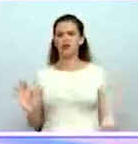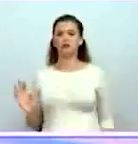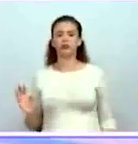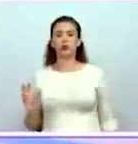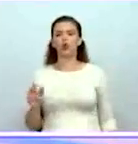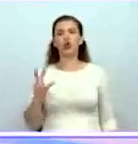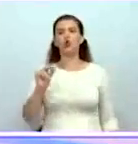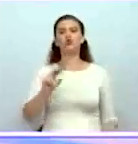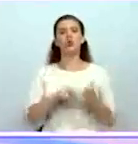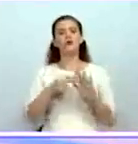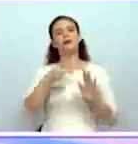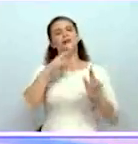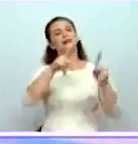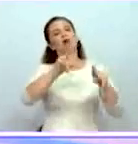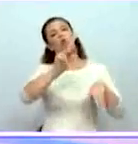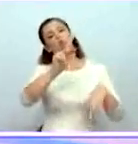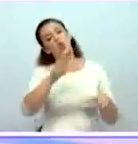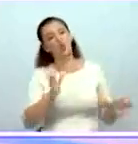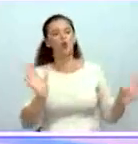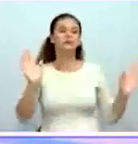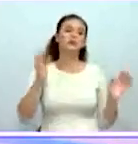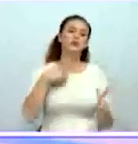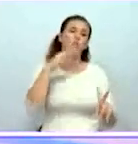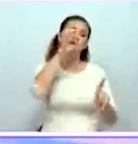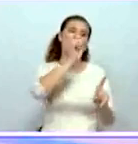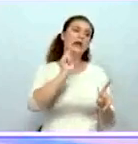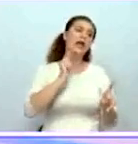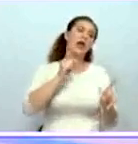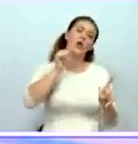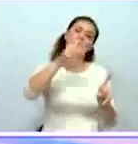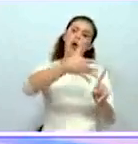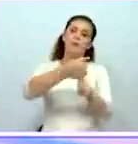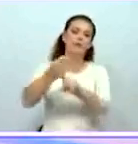fue que le dijeron al sapricismo, no, nosotros de ahí, cuando nos dimos cuenta ya la liga